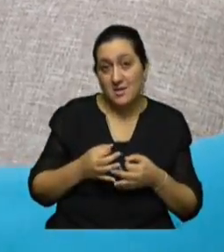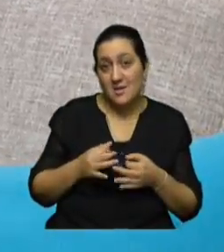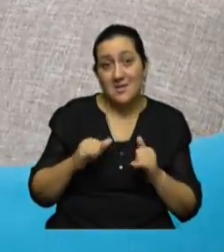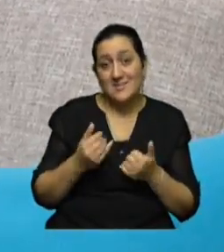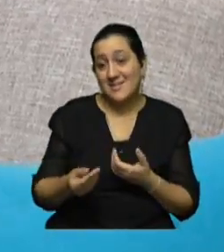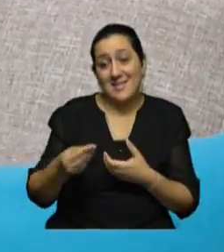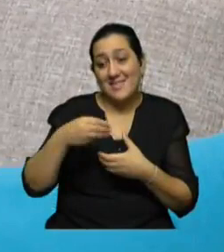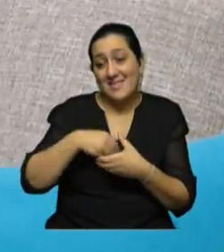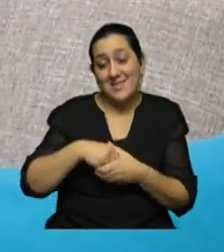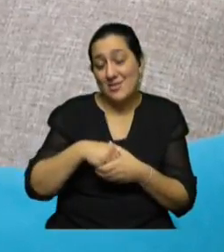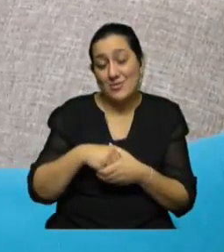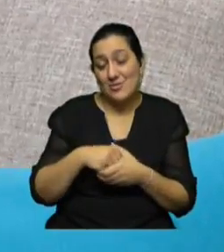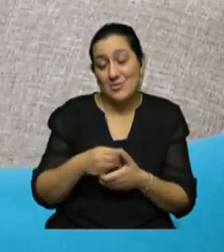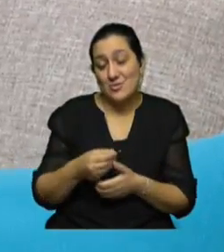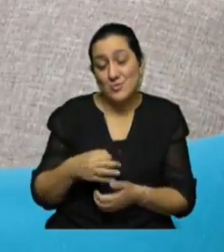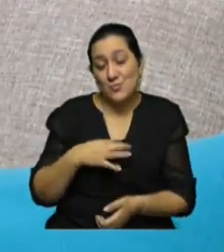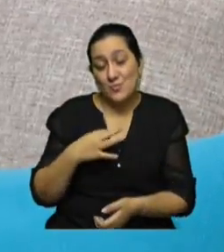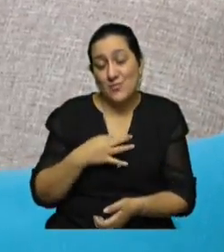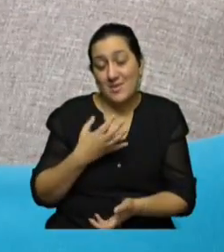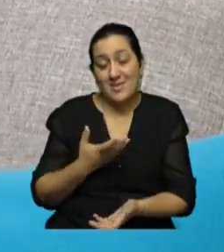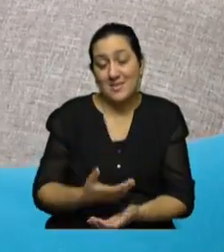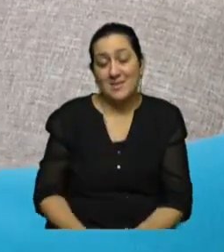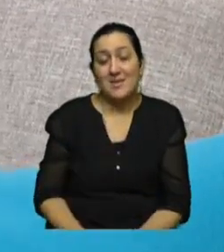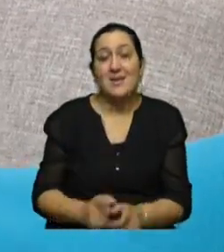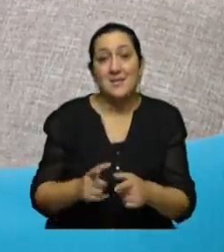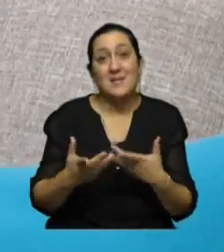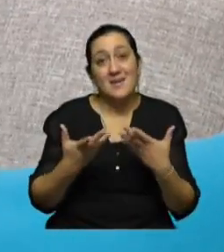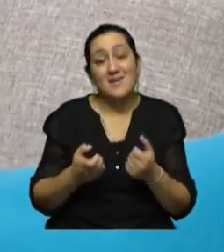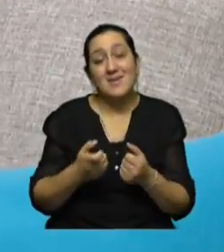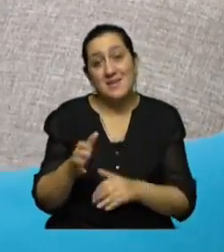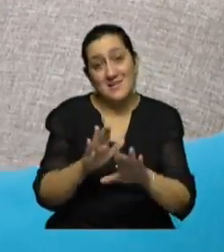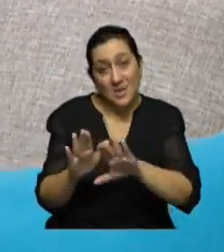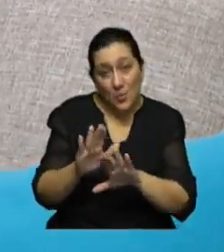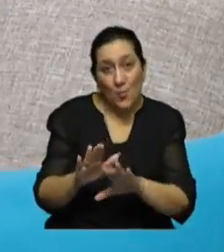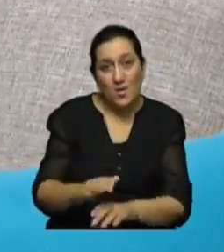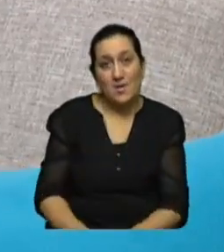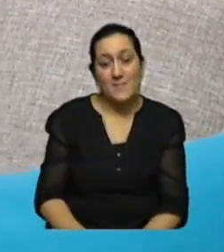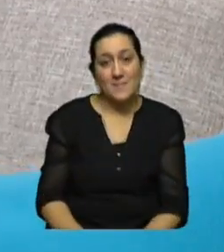parte de su diaria, seguirla y que también quieren que se cure. Y bueno,